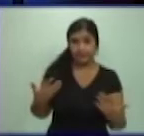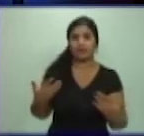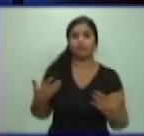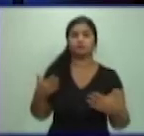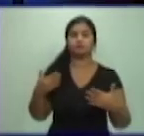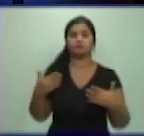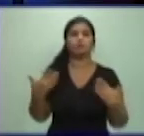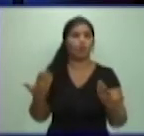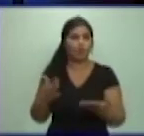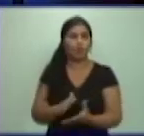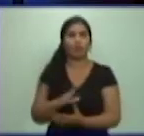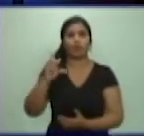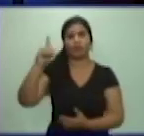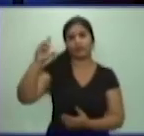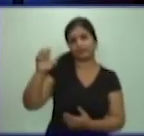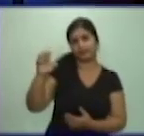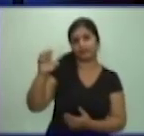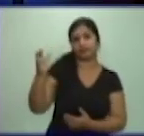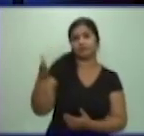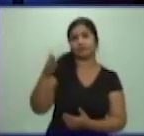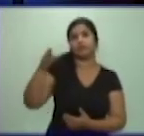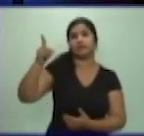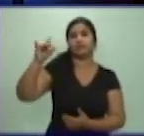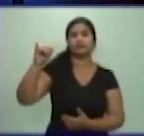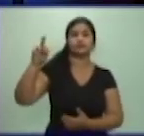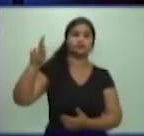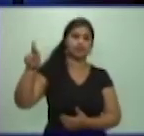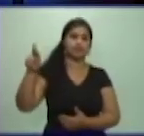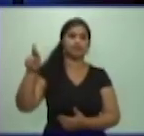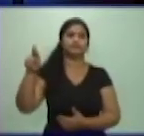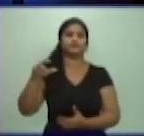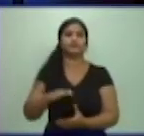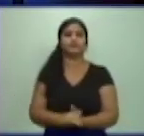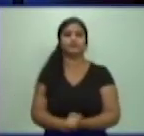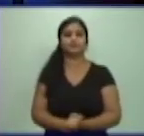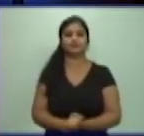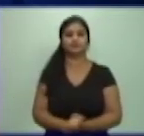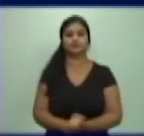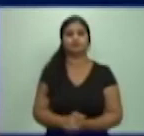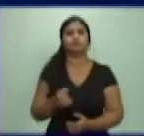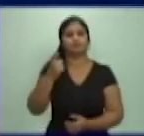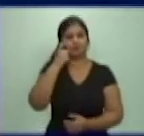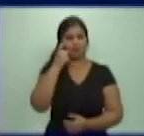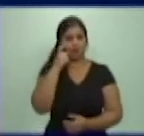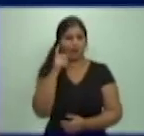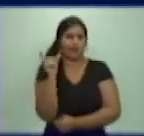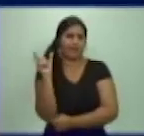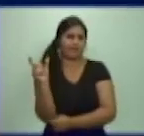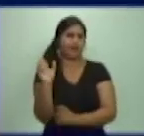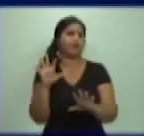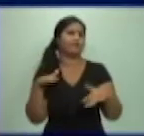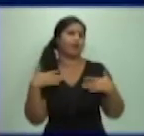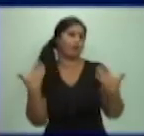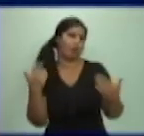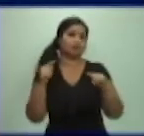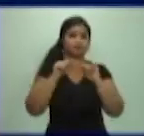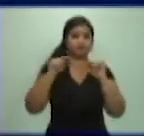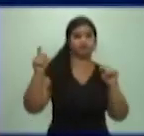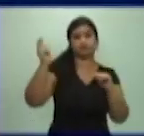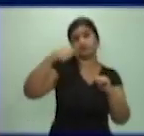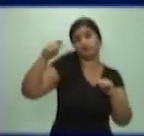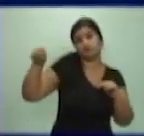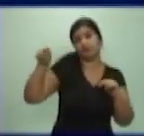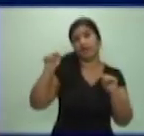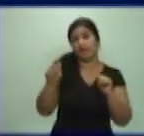tertir? Muy bien, con la terminación ción. Veamos entonces que el sustantivo que se deriva